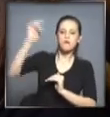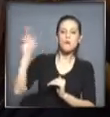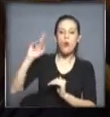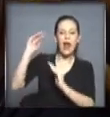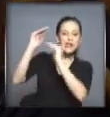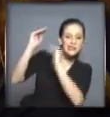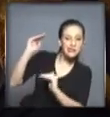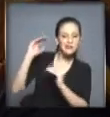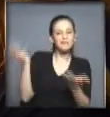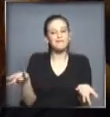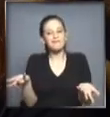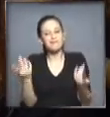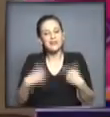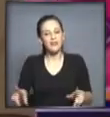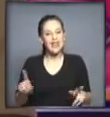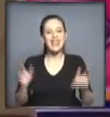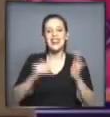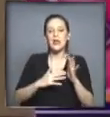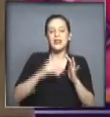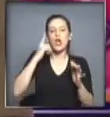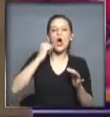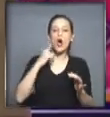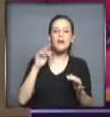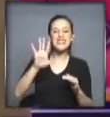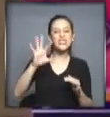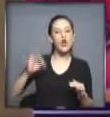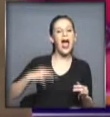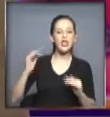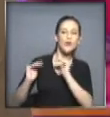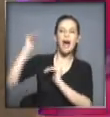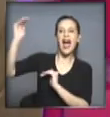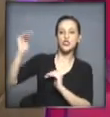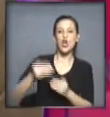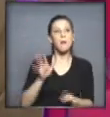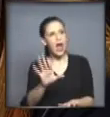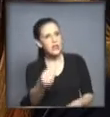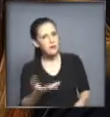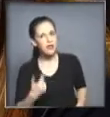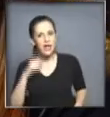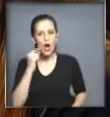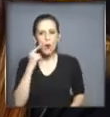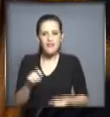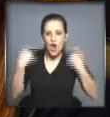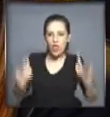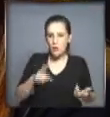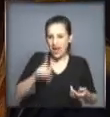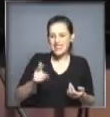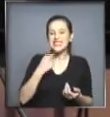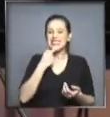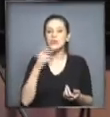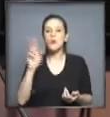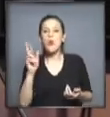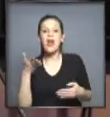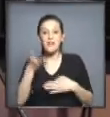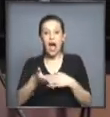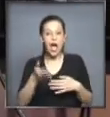con lo que decía Male recién, porque las chicas caen con un chico 4 o 5 años más grande que ellas y, ¿qué te pasa? Es un pedófilo. Y si el chico cae con una 5 años más grande,